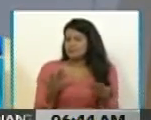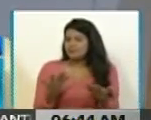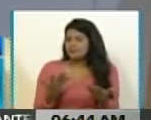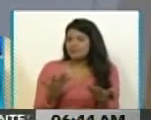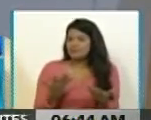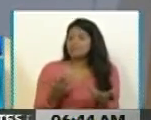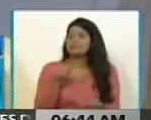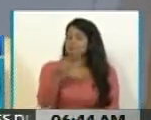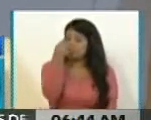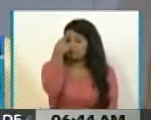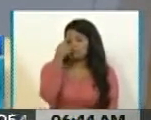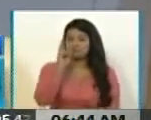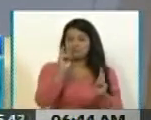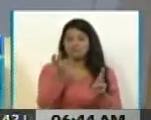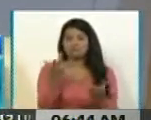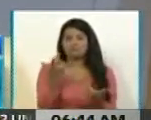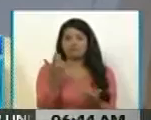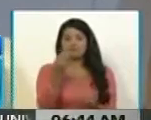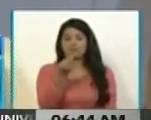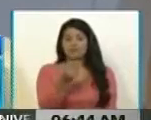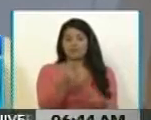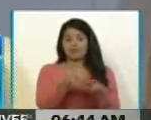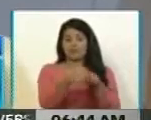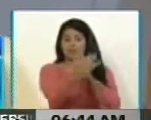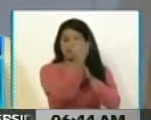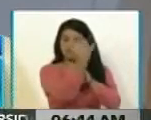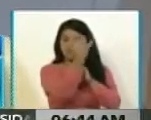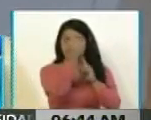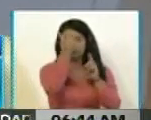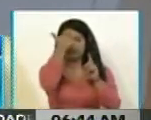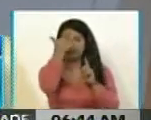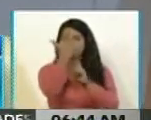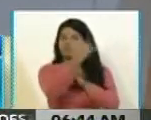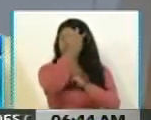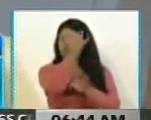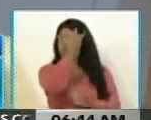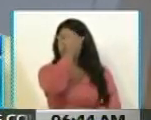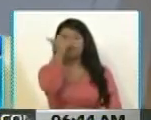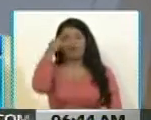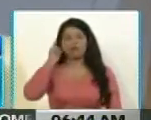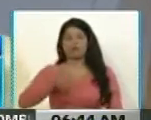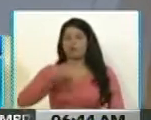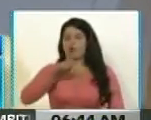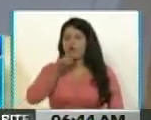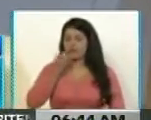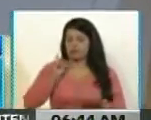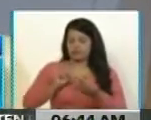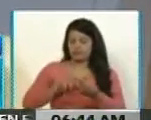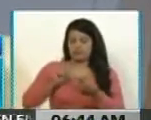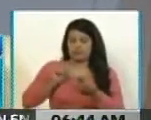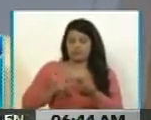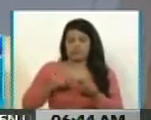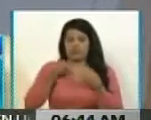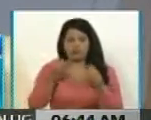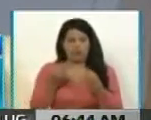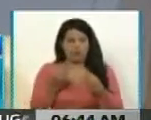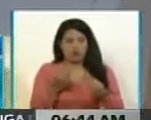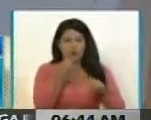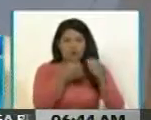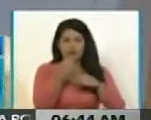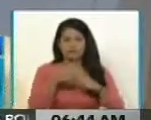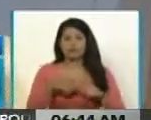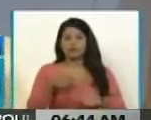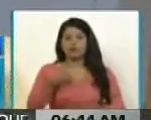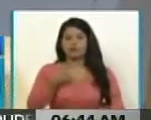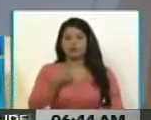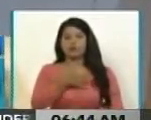realmente es un tema de posicionar aquí qué es lo que tú deberías comer y cómo lo deberías comer. Y bueno, yo quiero comer lo que a mí